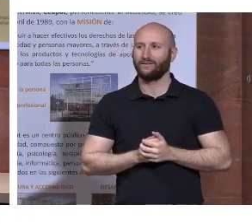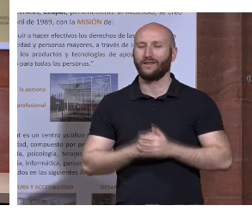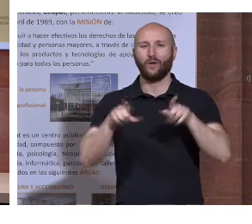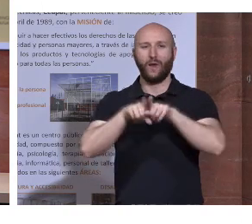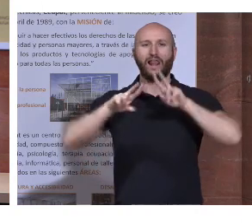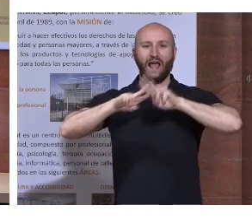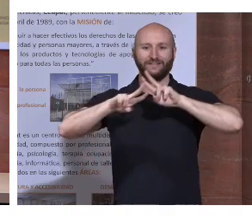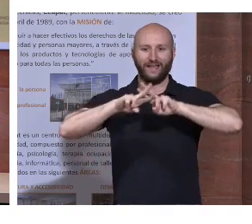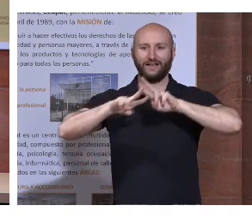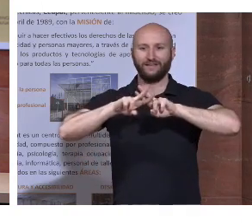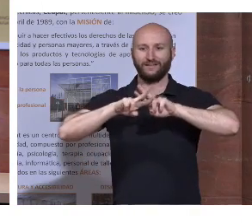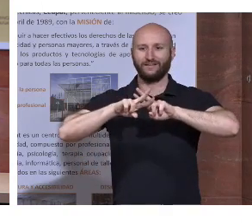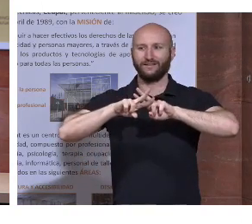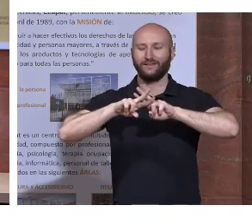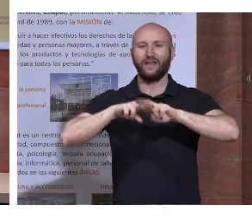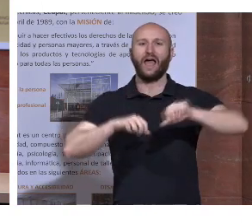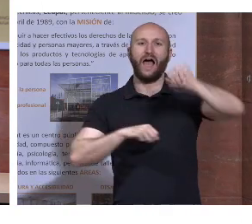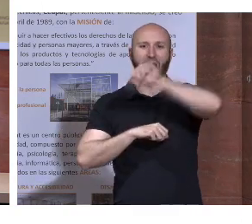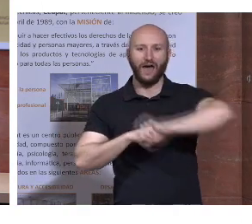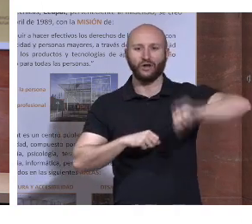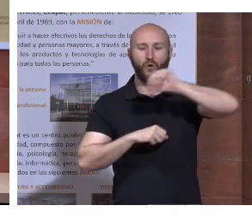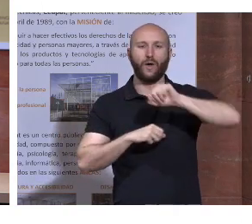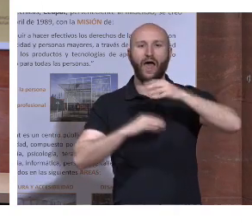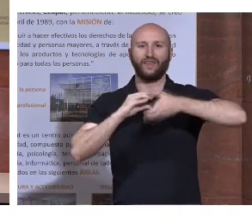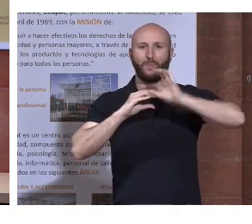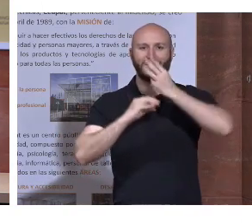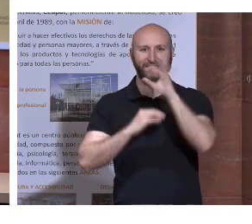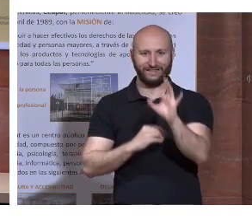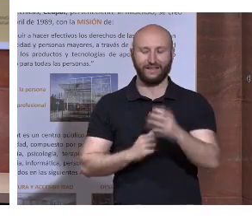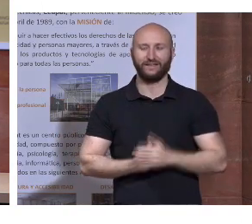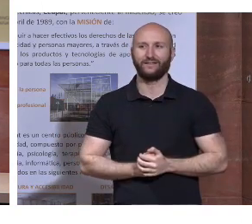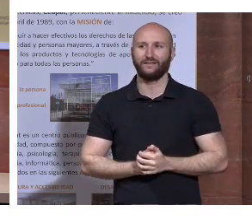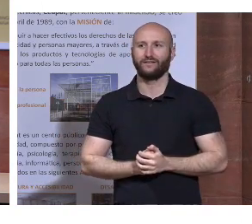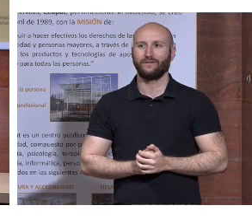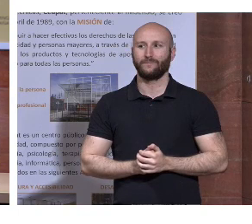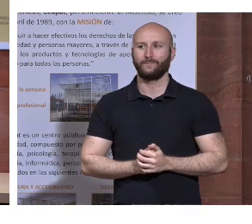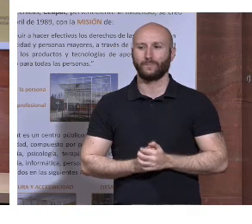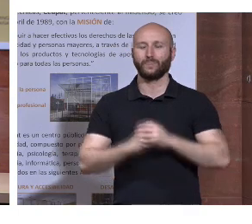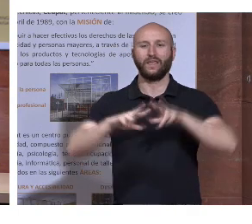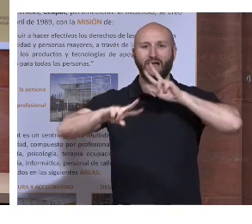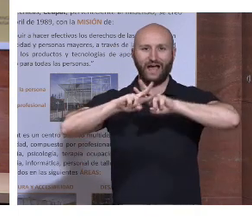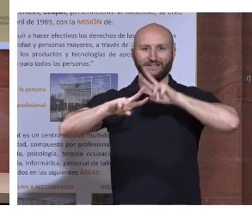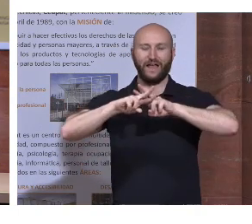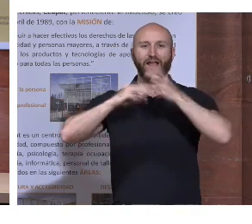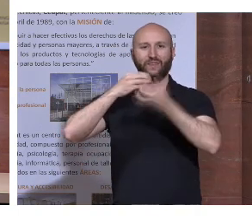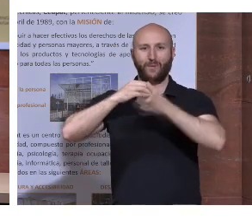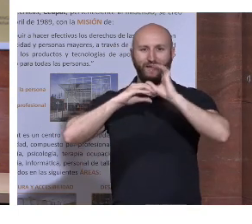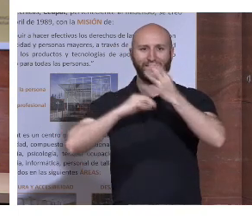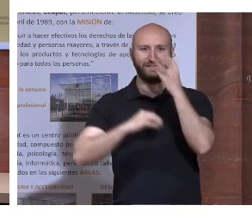hashtag? Arroba FEAPAD 30. ¿Qué está aquí? Que es hashtag FEAPAD